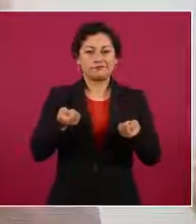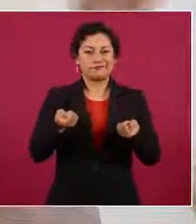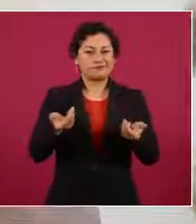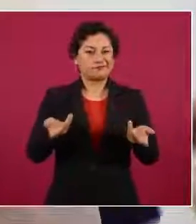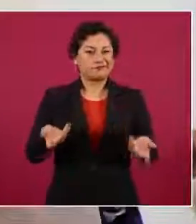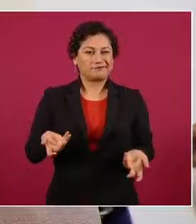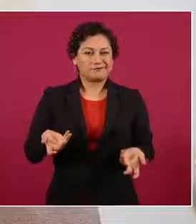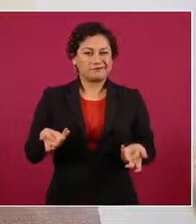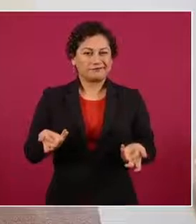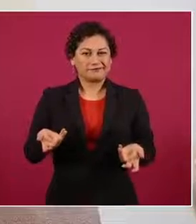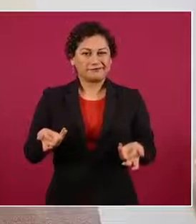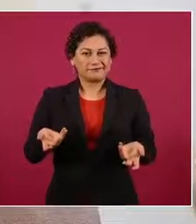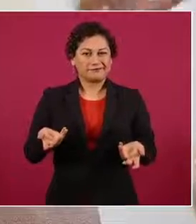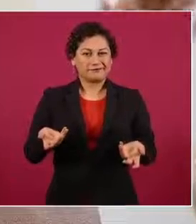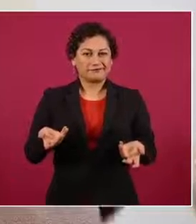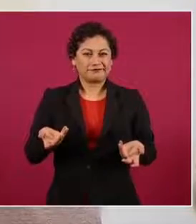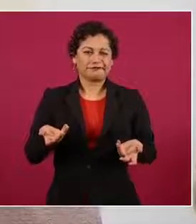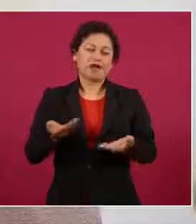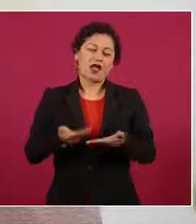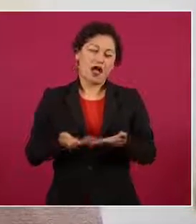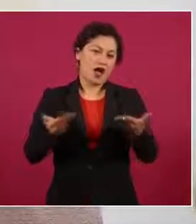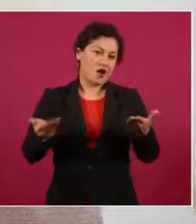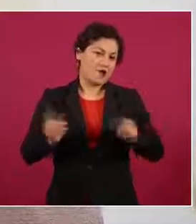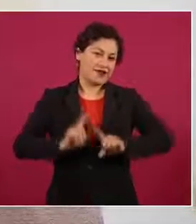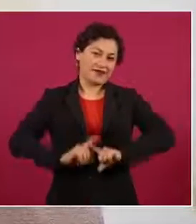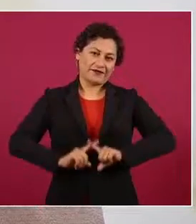y ya pues es otra cosa.